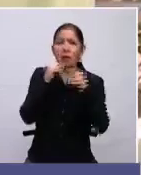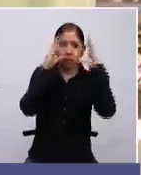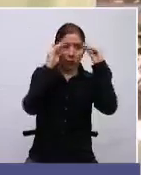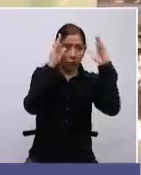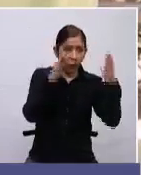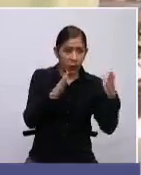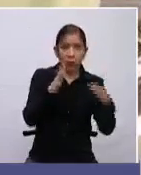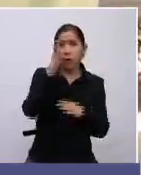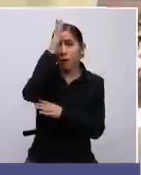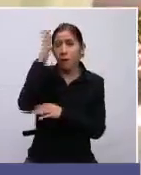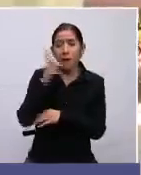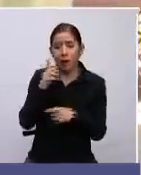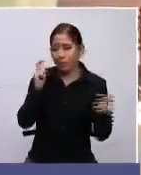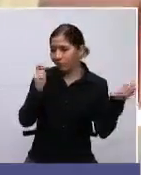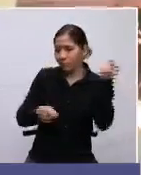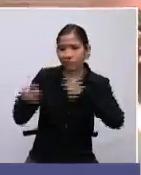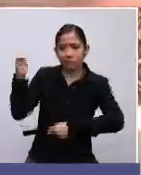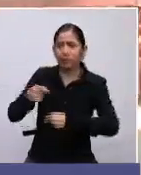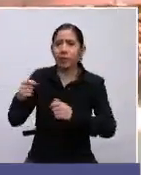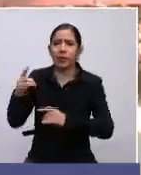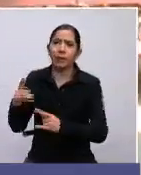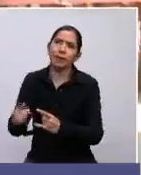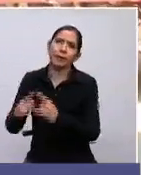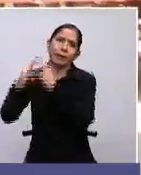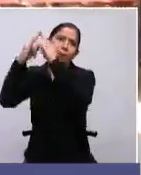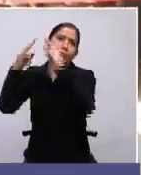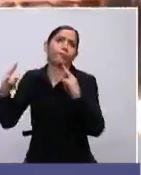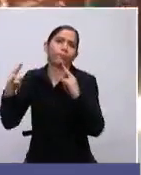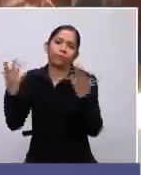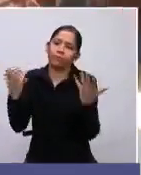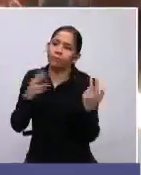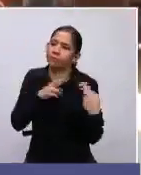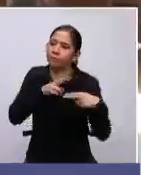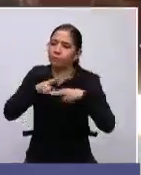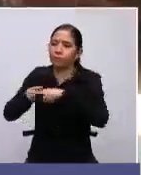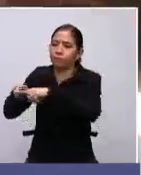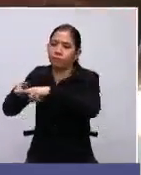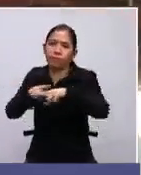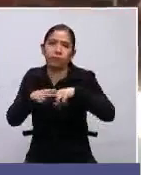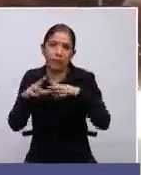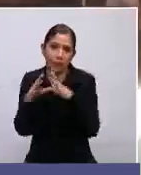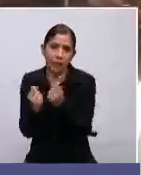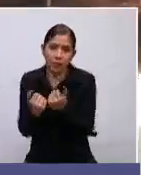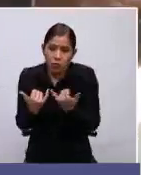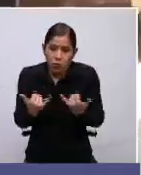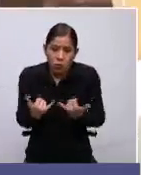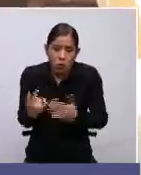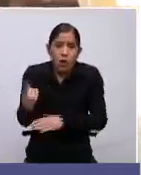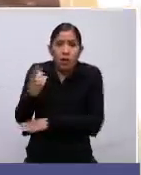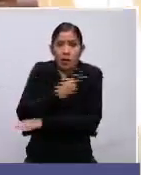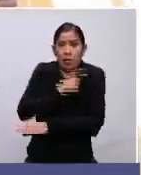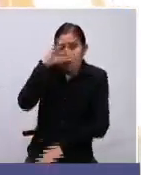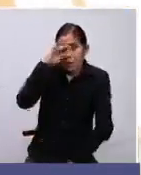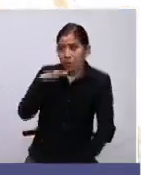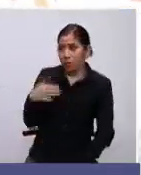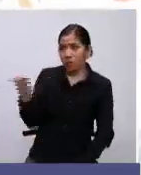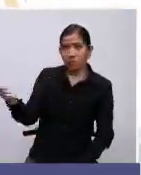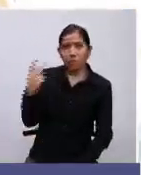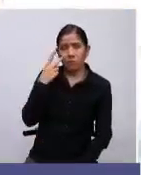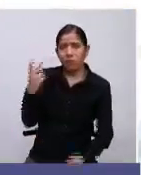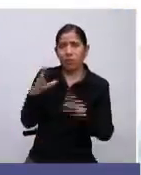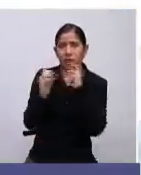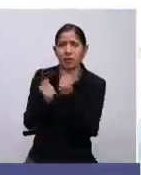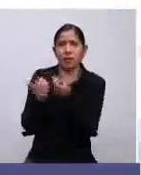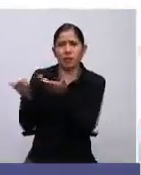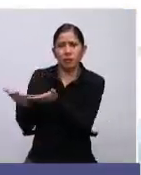los padres de familia. Estas son las condiciones en las que los estudiantes hoy Día del Niño están pasando clases aquí en